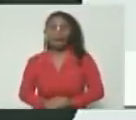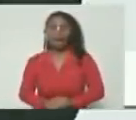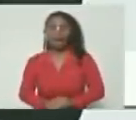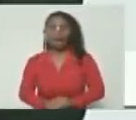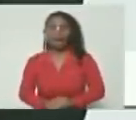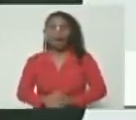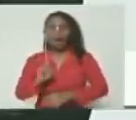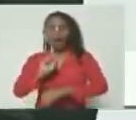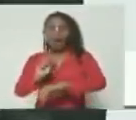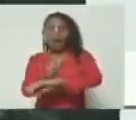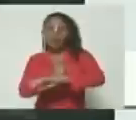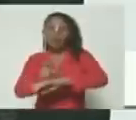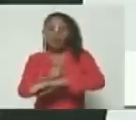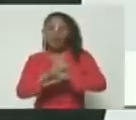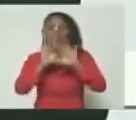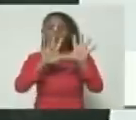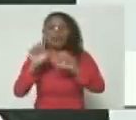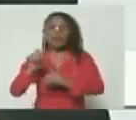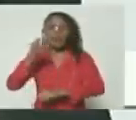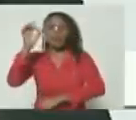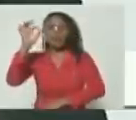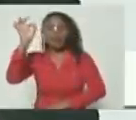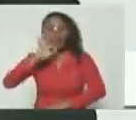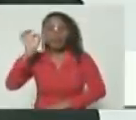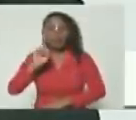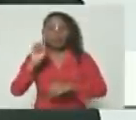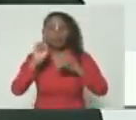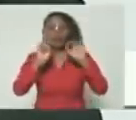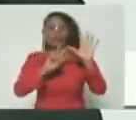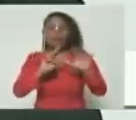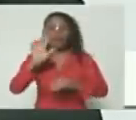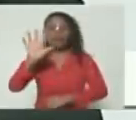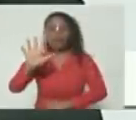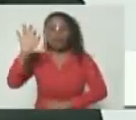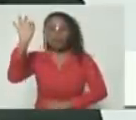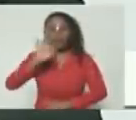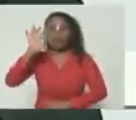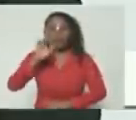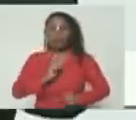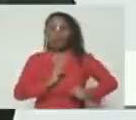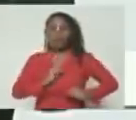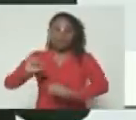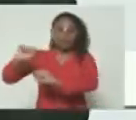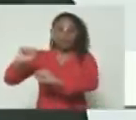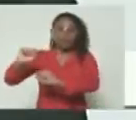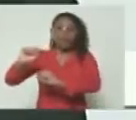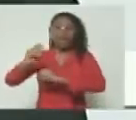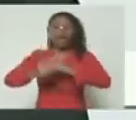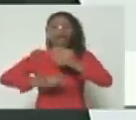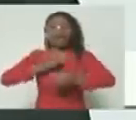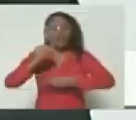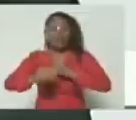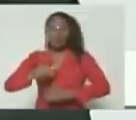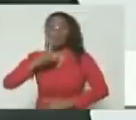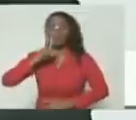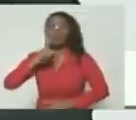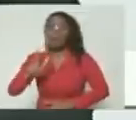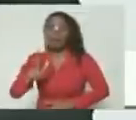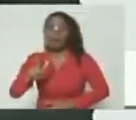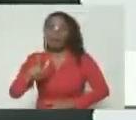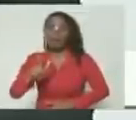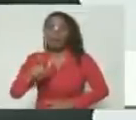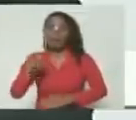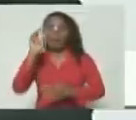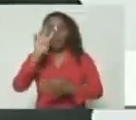un gobierno que tenía 80%, 75% de rechazo. Hay que ser un poco malo en la matemática